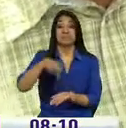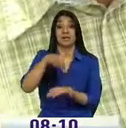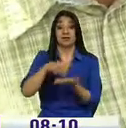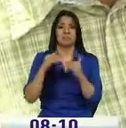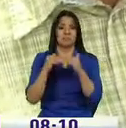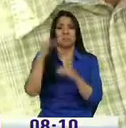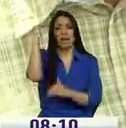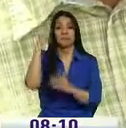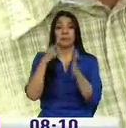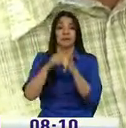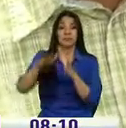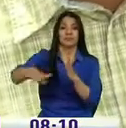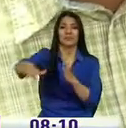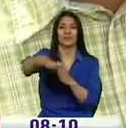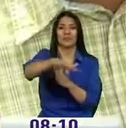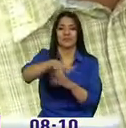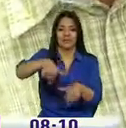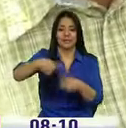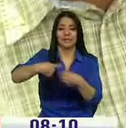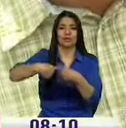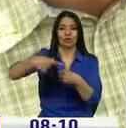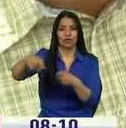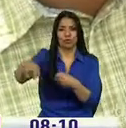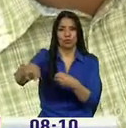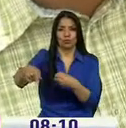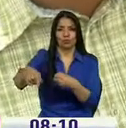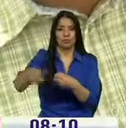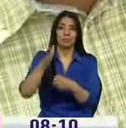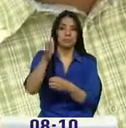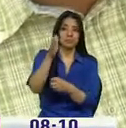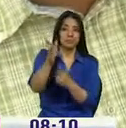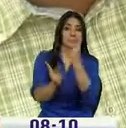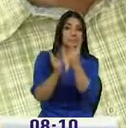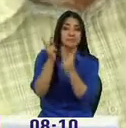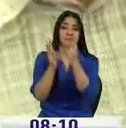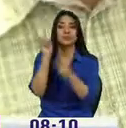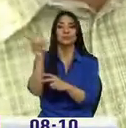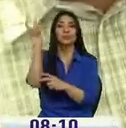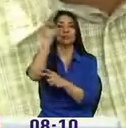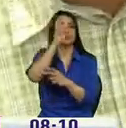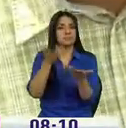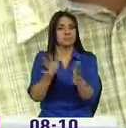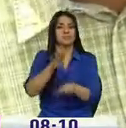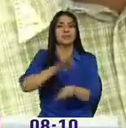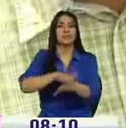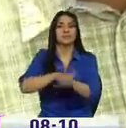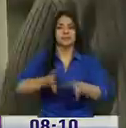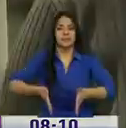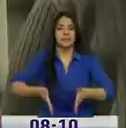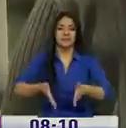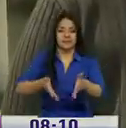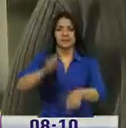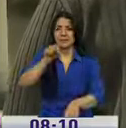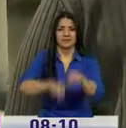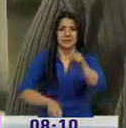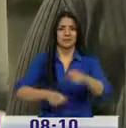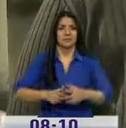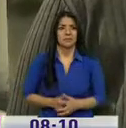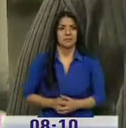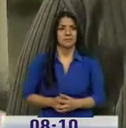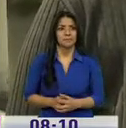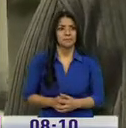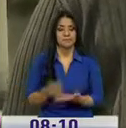en el noroccidente del distrito metropolitano, no son muy visitadas por los turistas por el tema de las vías. Se vuelven los ojos a